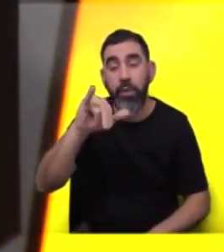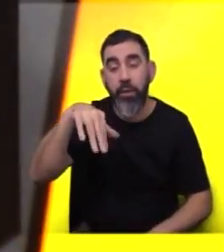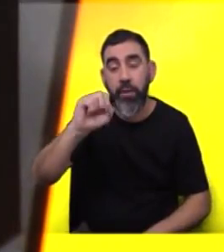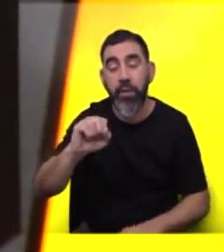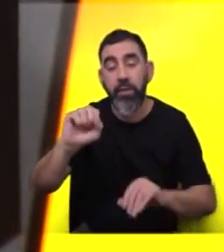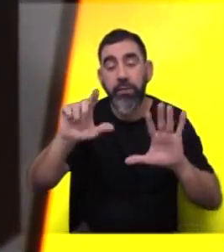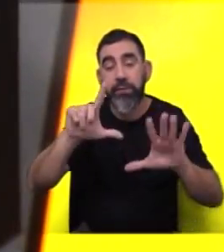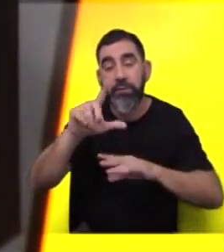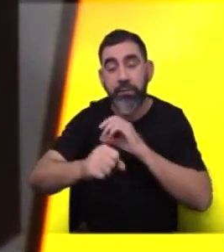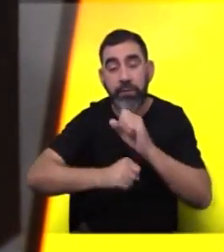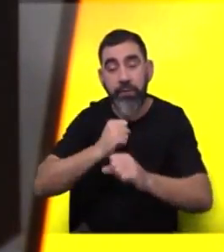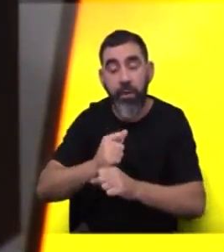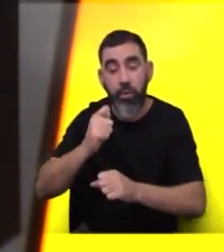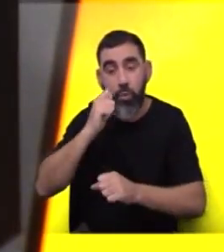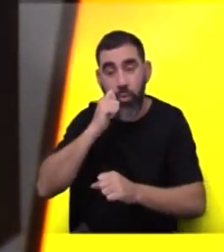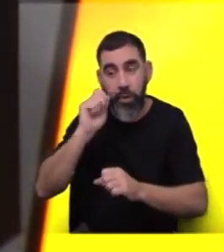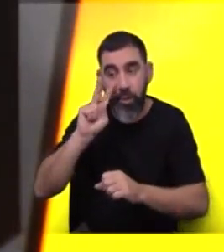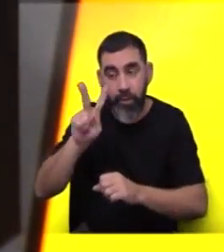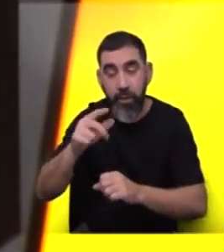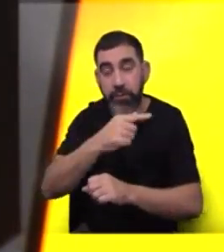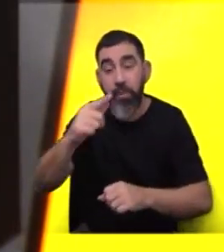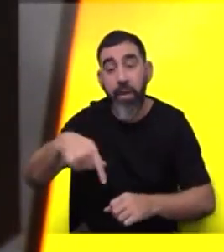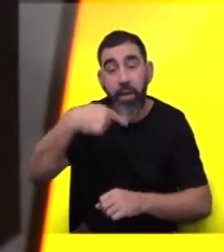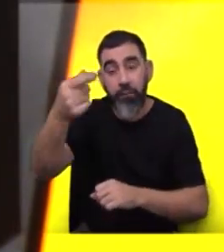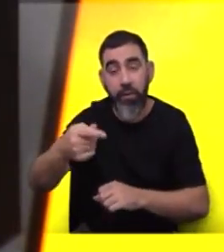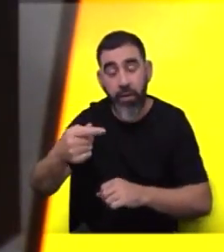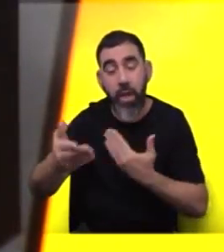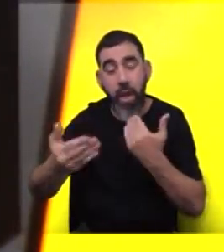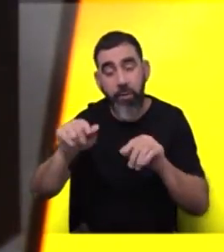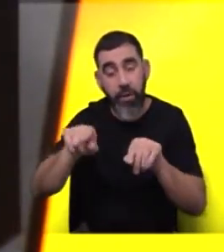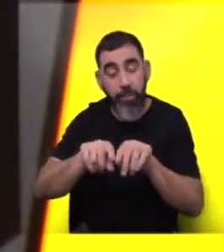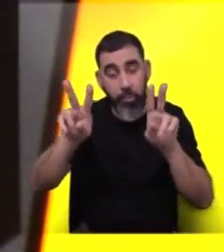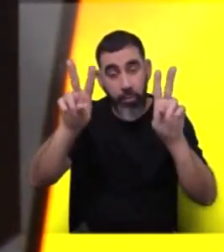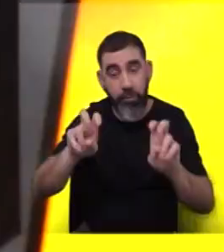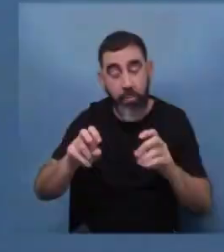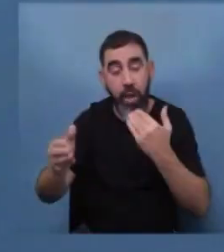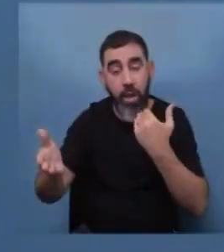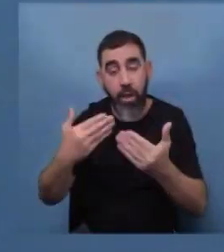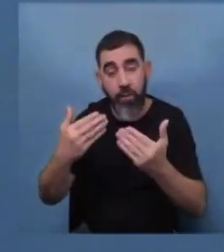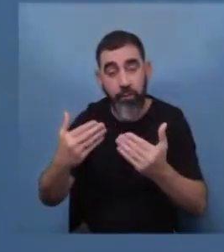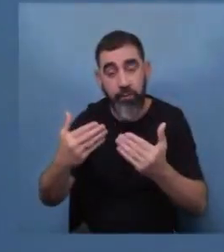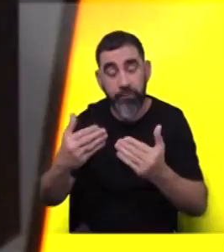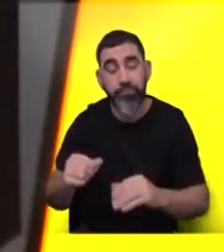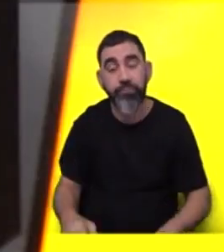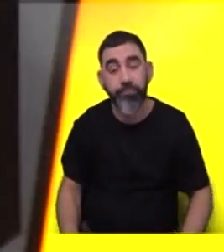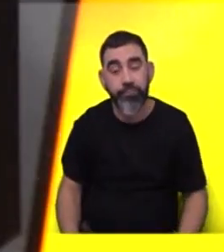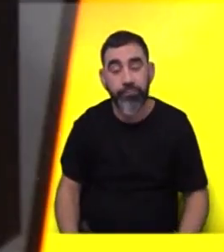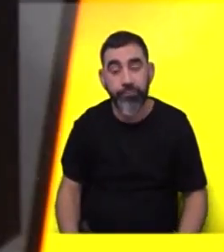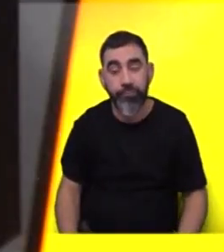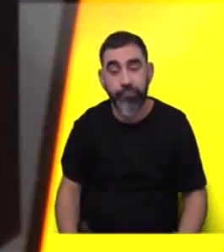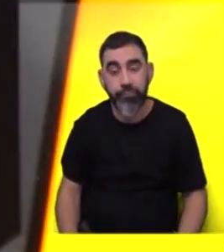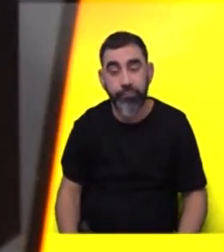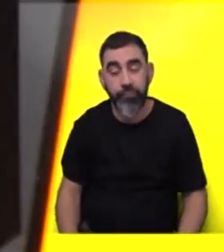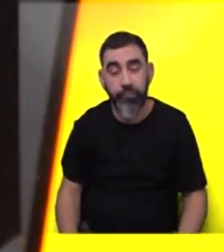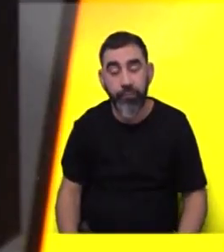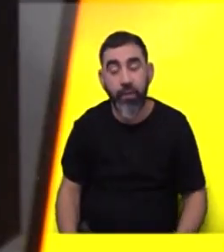muy atenta a este informe. Y la semana que viene vamos a seguir hablando de este tema y vamos a hablar de... ¿Era pasaje de vuelta? Vamos a hablar,